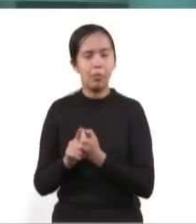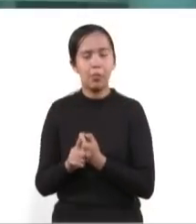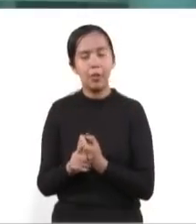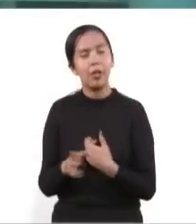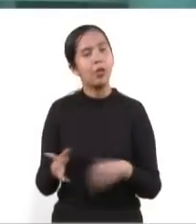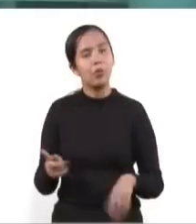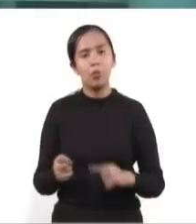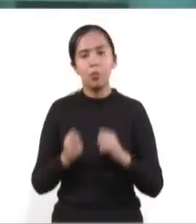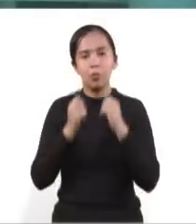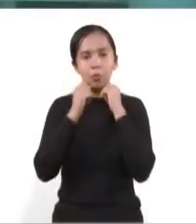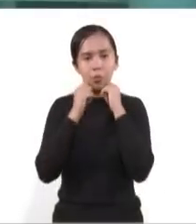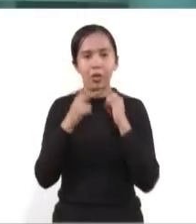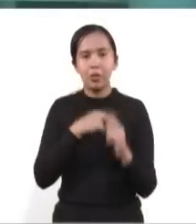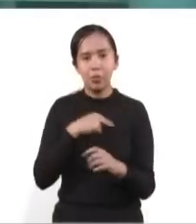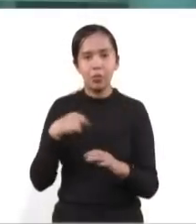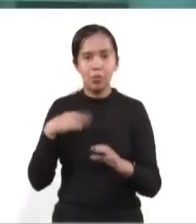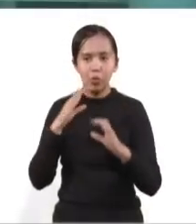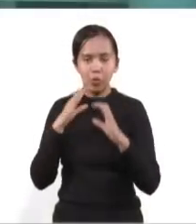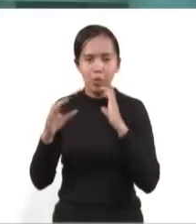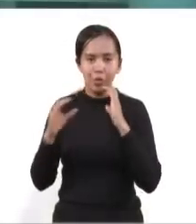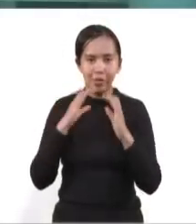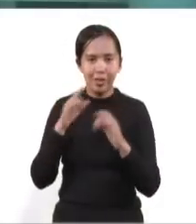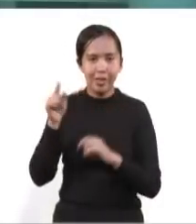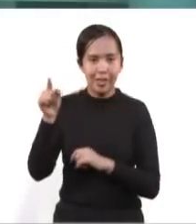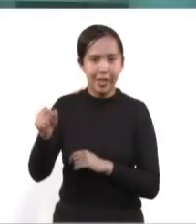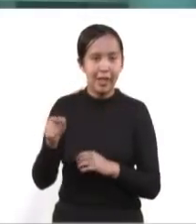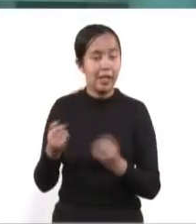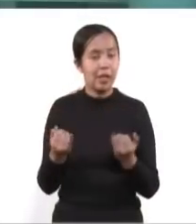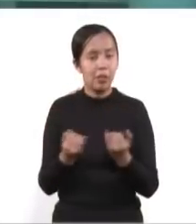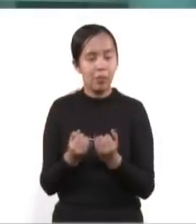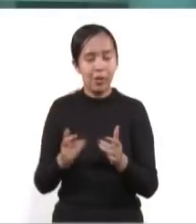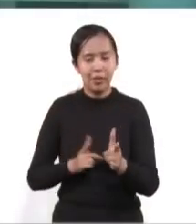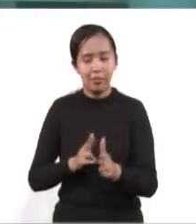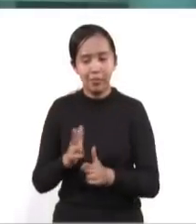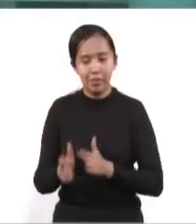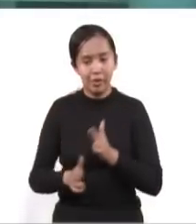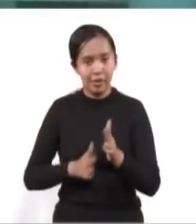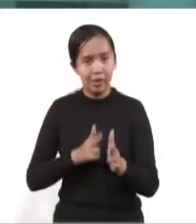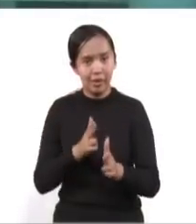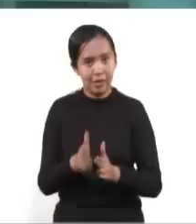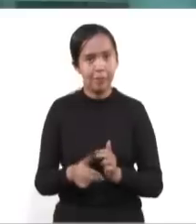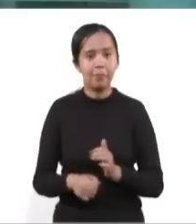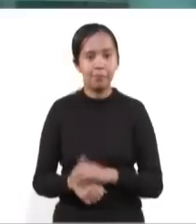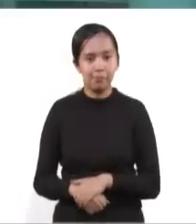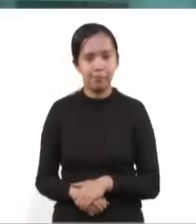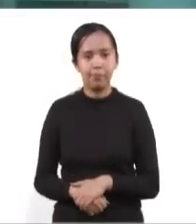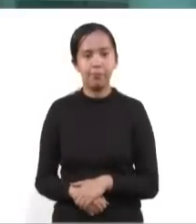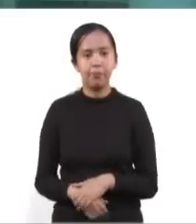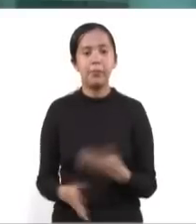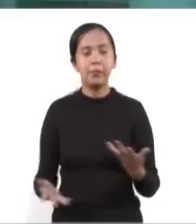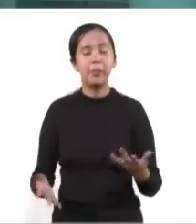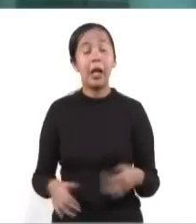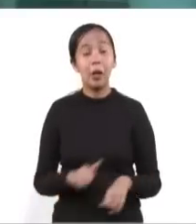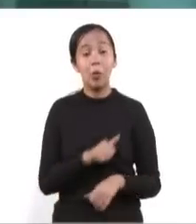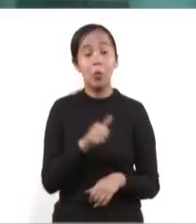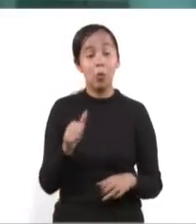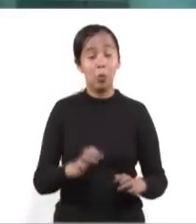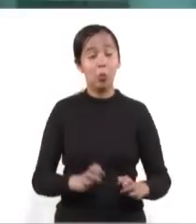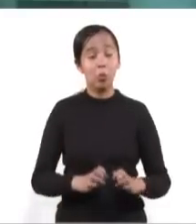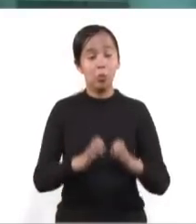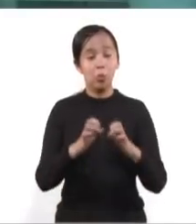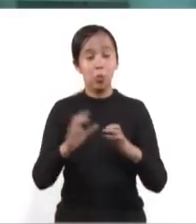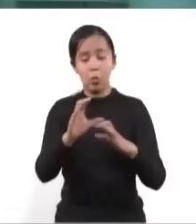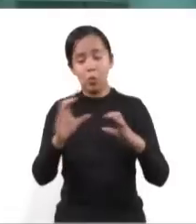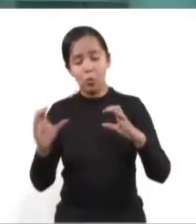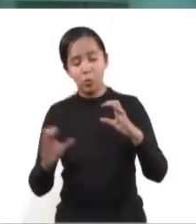el SENACE desde el punto de vista eléctrico y con los trenes desde el punto de vista de operación. Y el otro piso es el que aloja